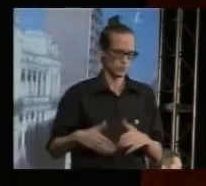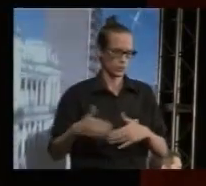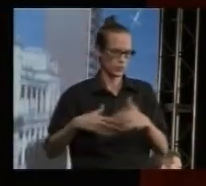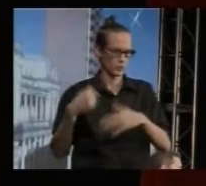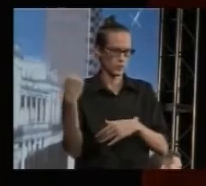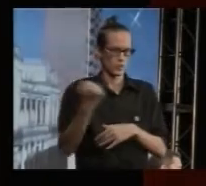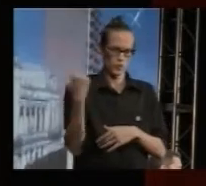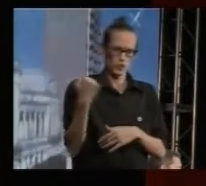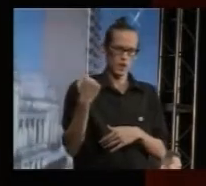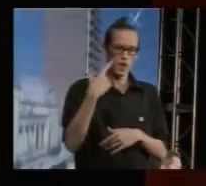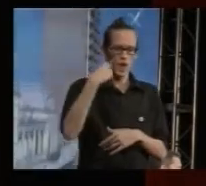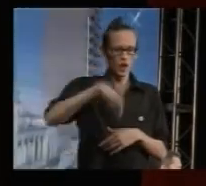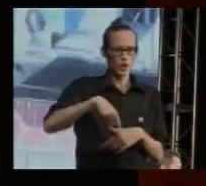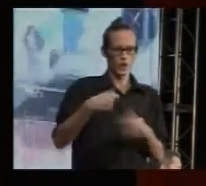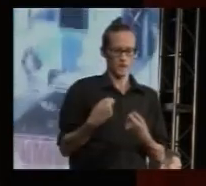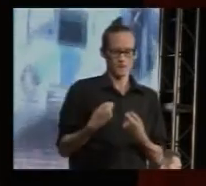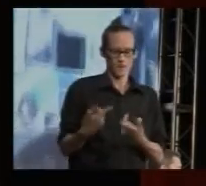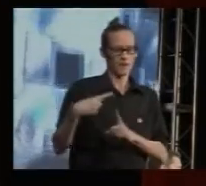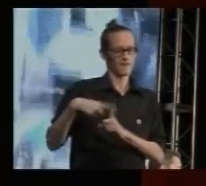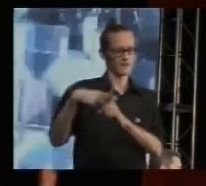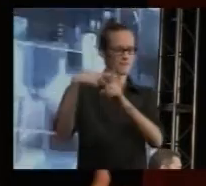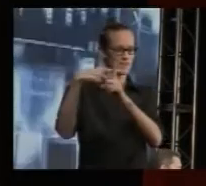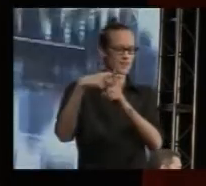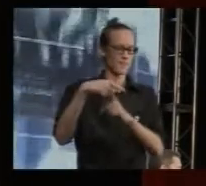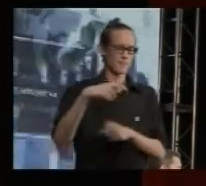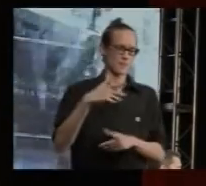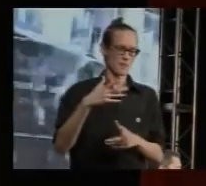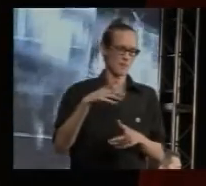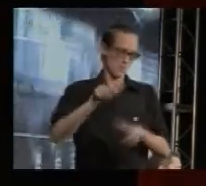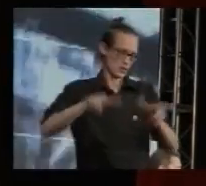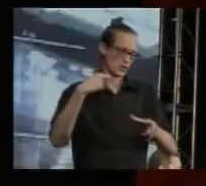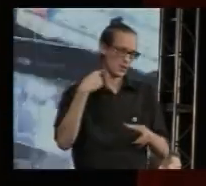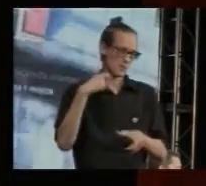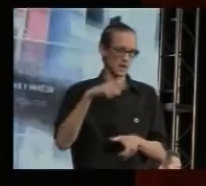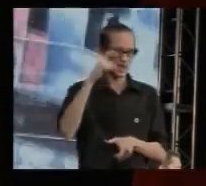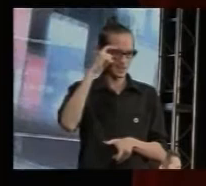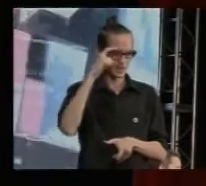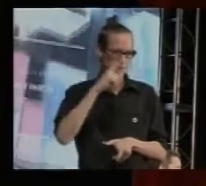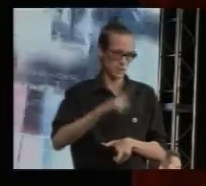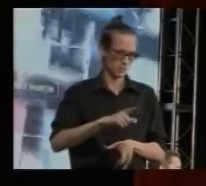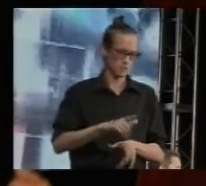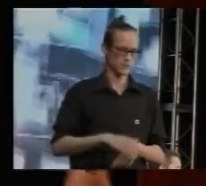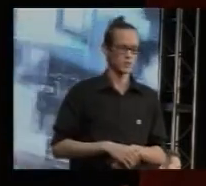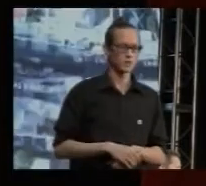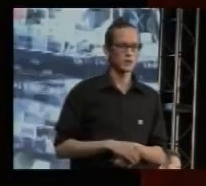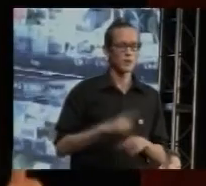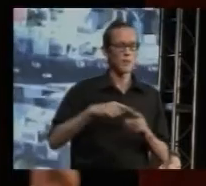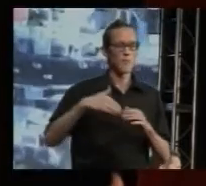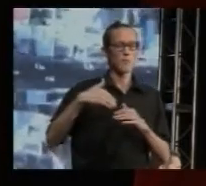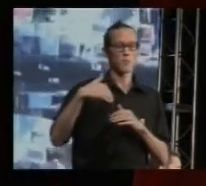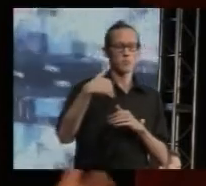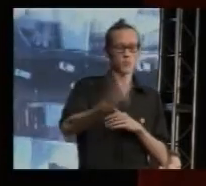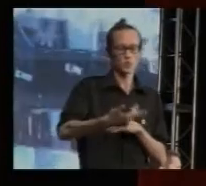que hoy beneficiará a 15.000 paranaenses, y calculamos en los próximos 6-7 años, con las urbanizaciones que se